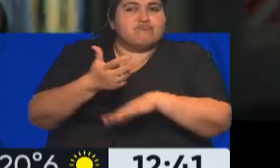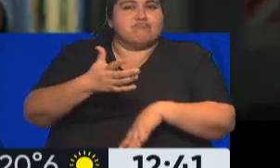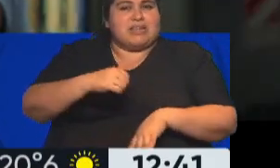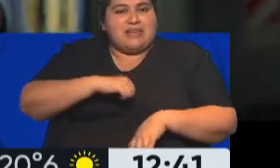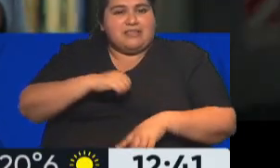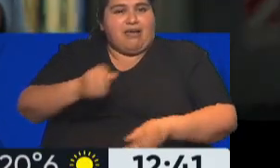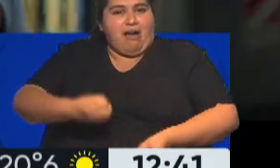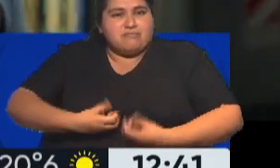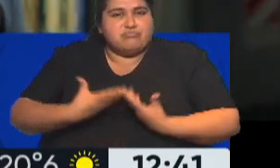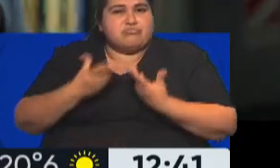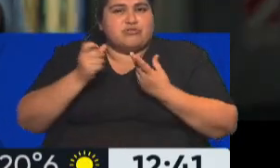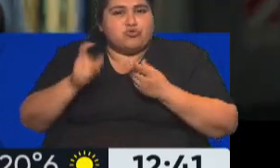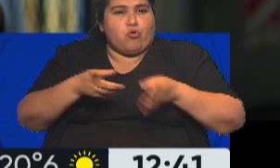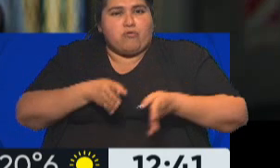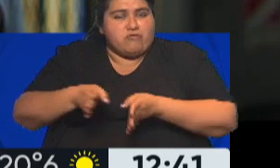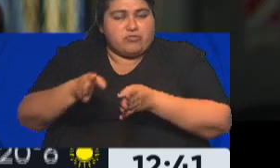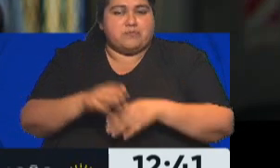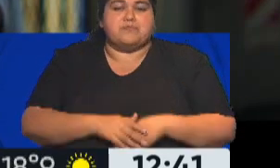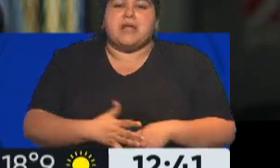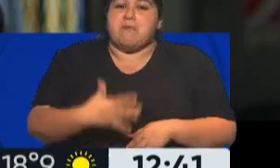su lugar. Para mí fue un lujo.